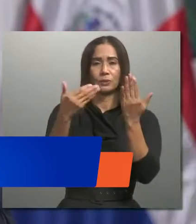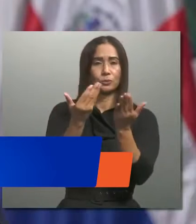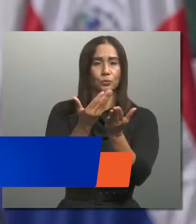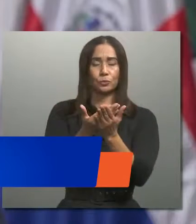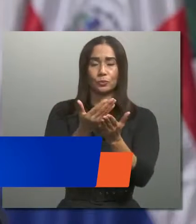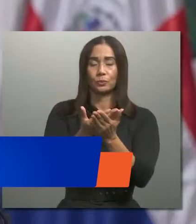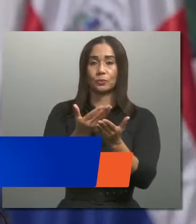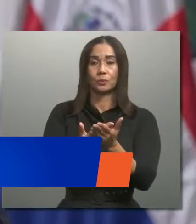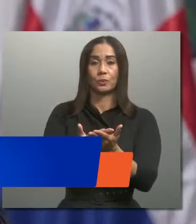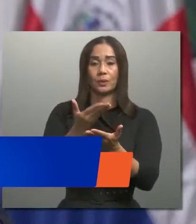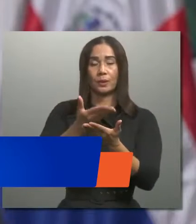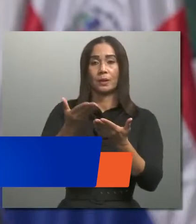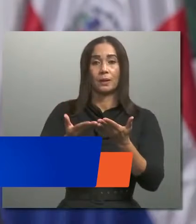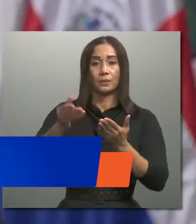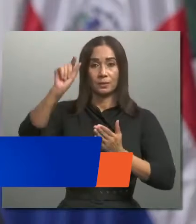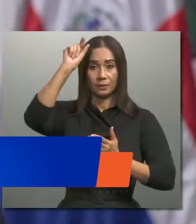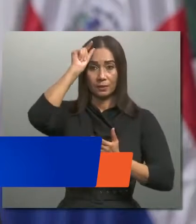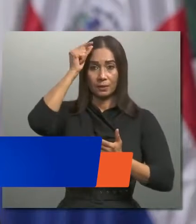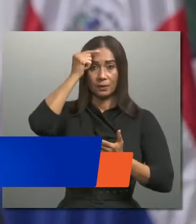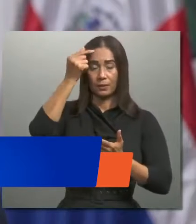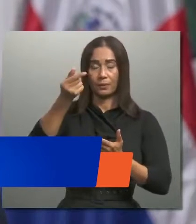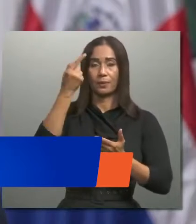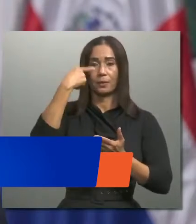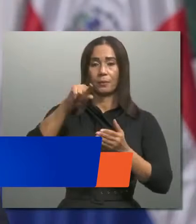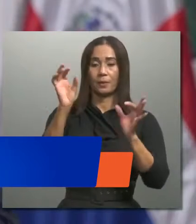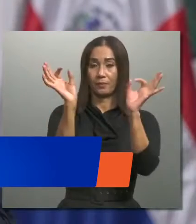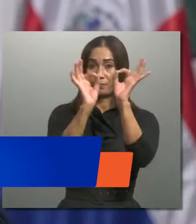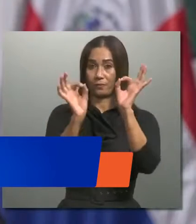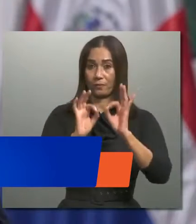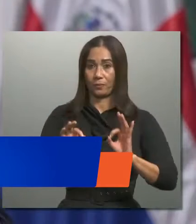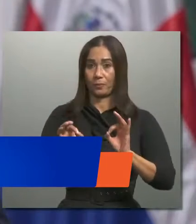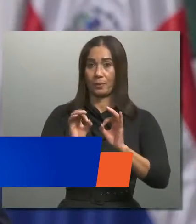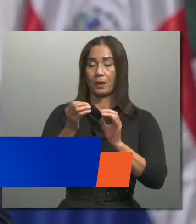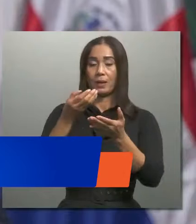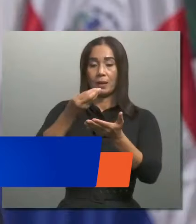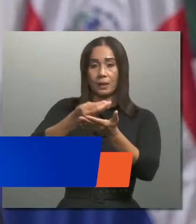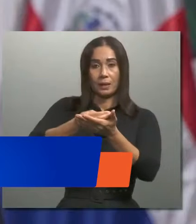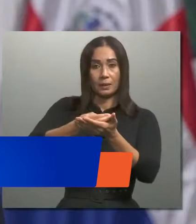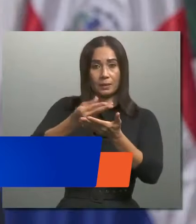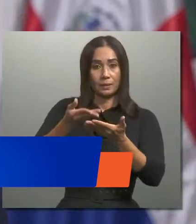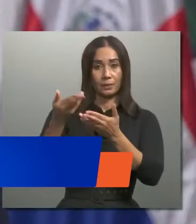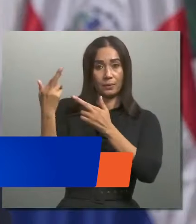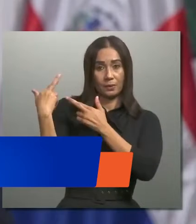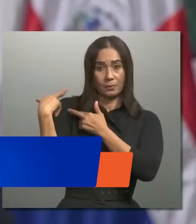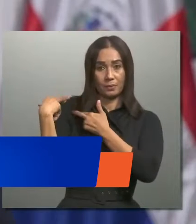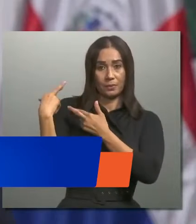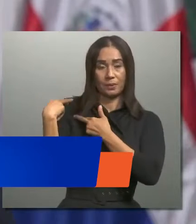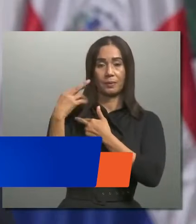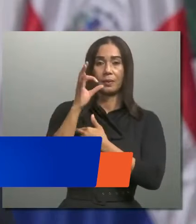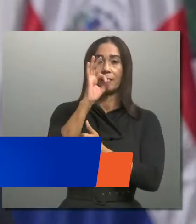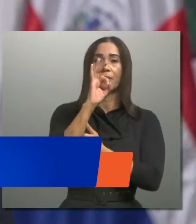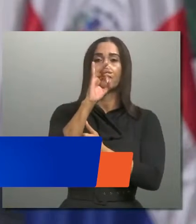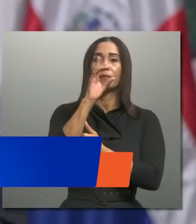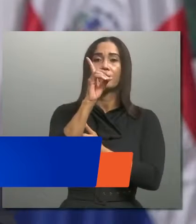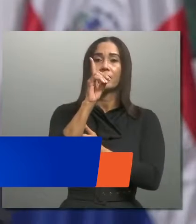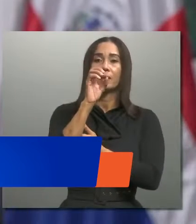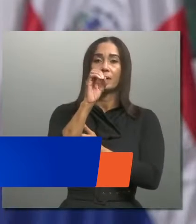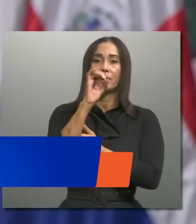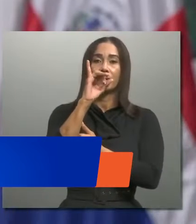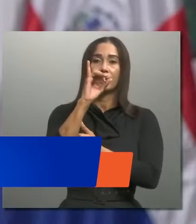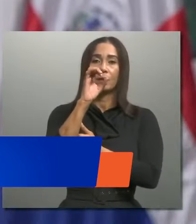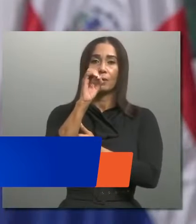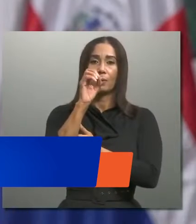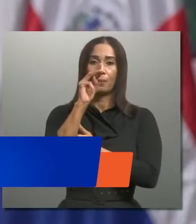derechos aportados por el gobierno para la creación del fideicomiso Punta Catalina, que habrá de manejarse de